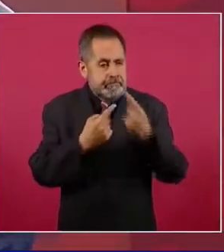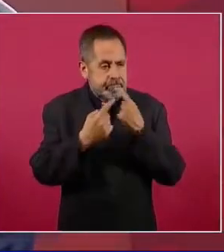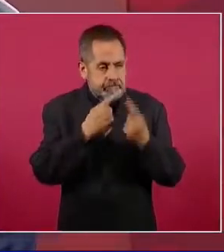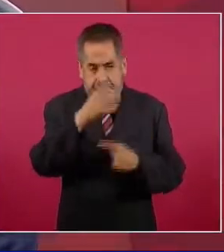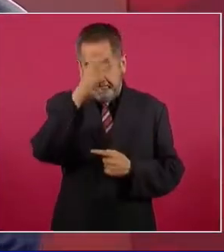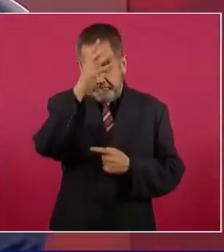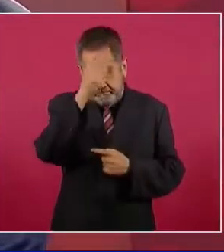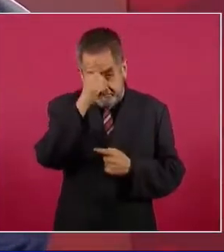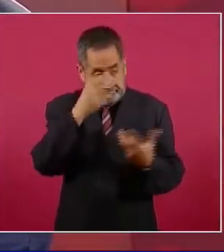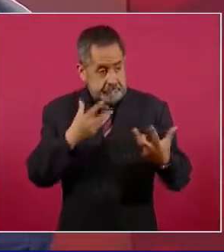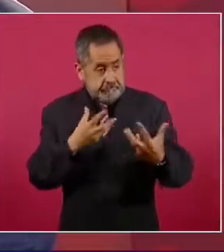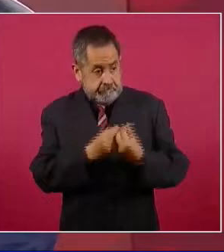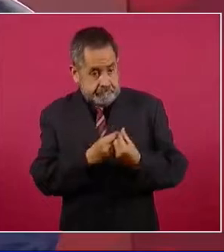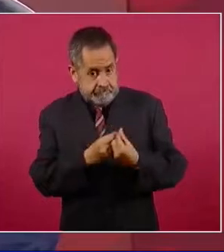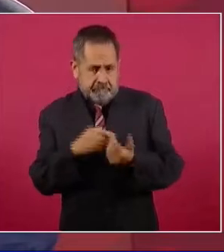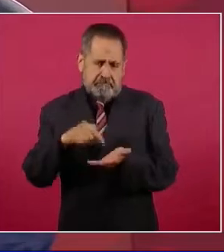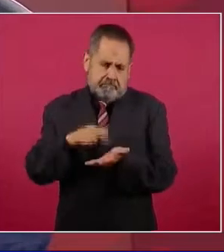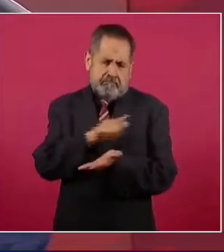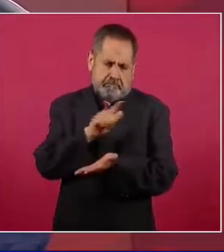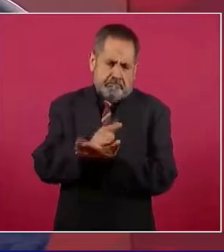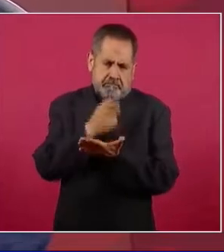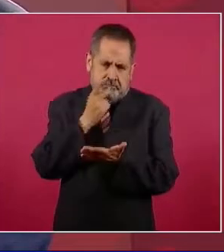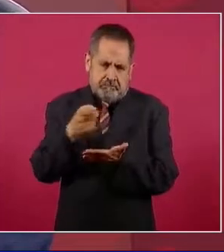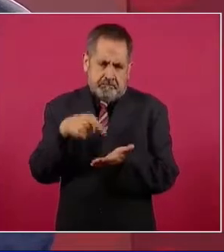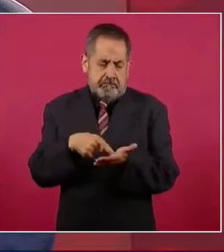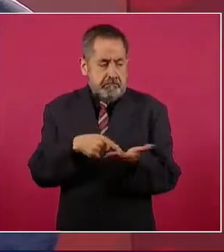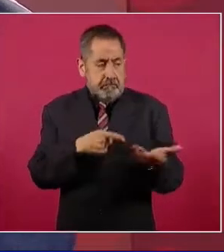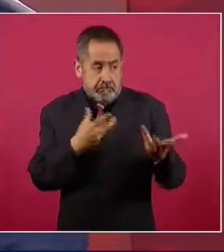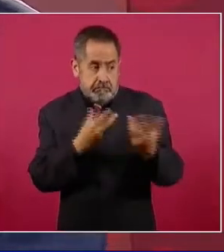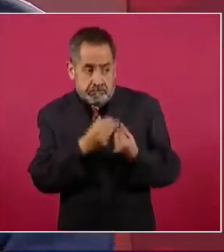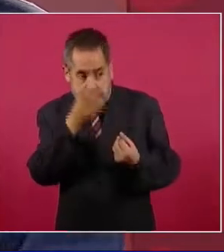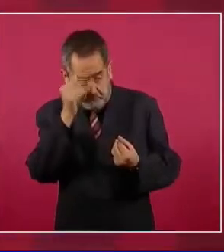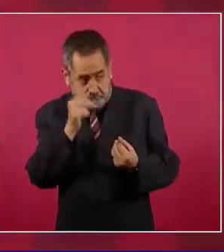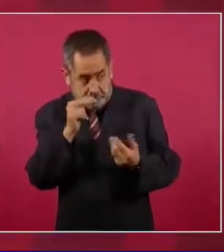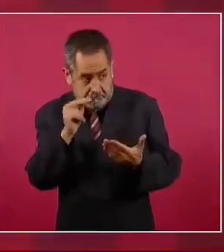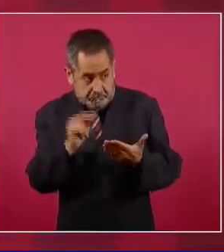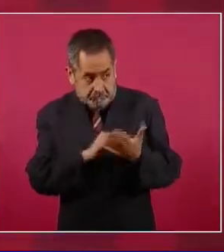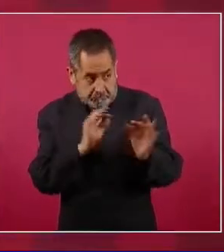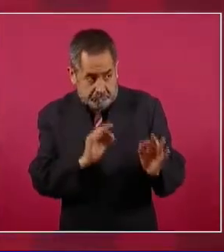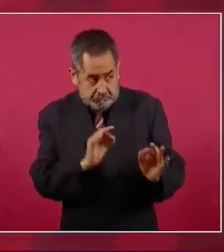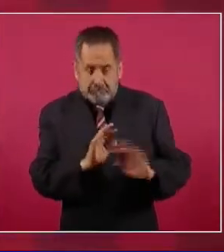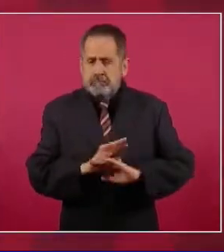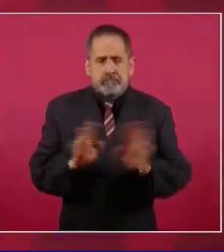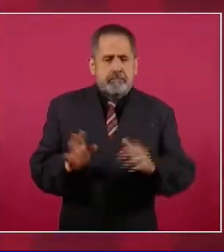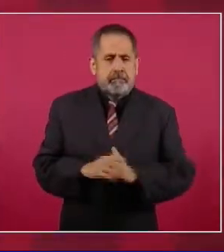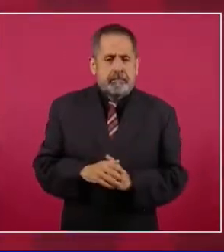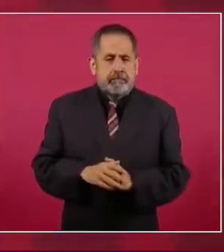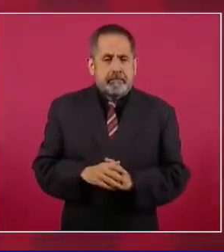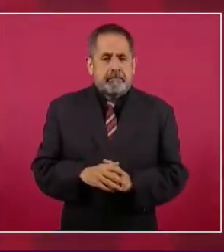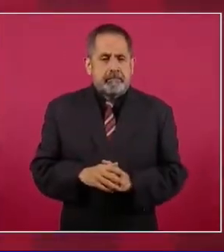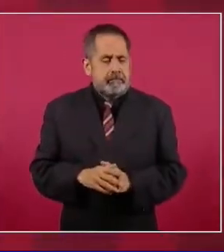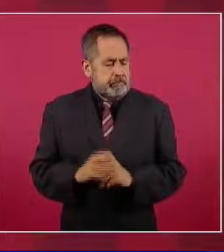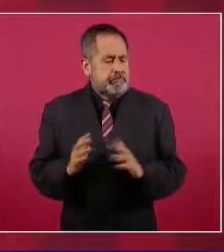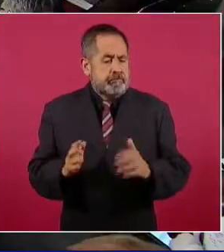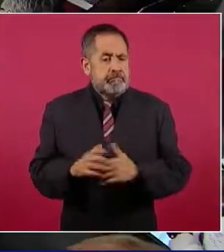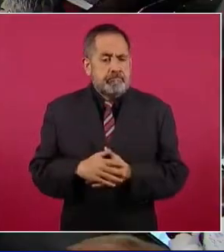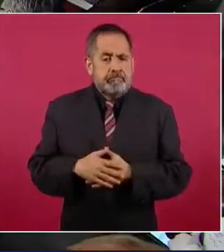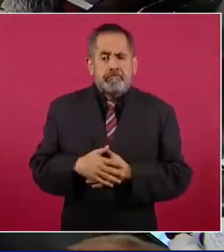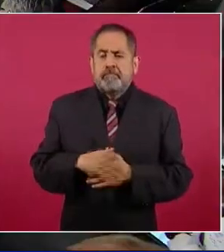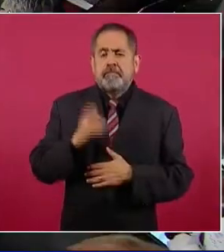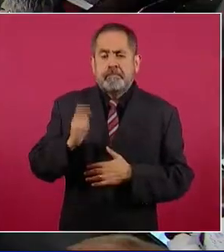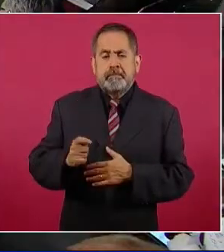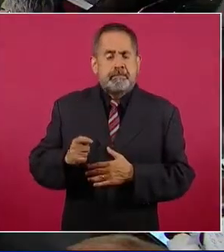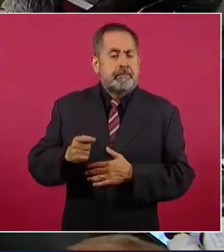acuerdo de conformidad con la ley y hay voluntad de